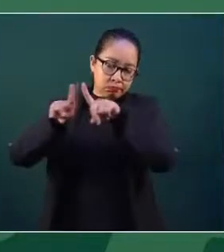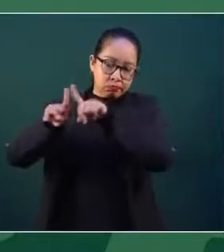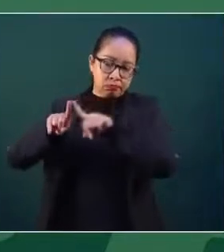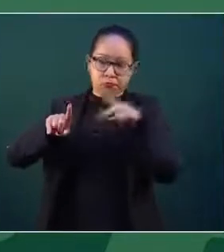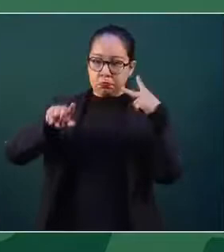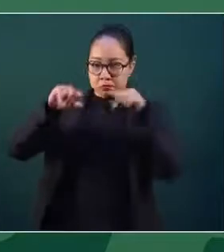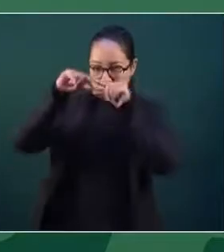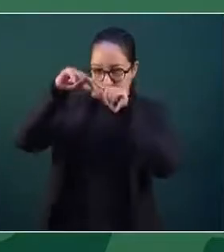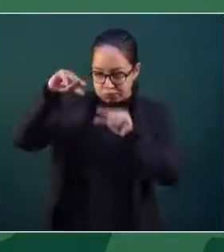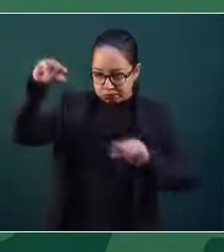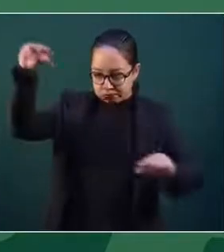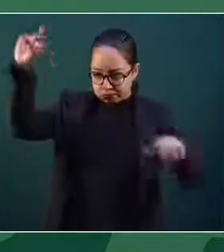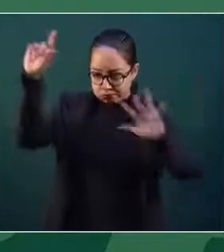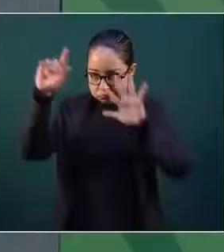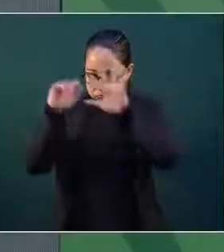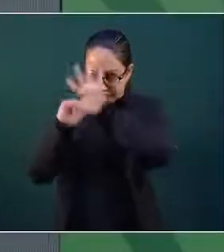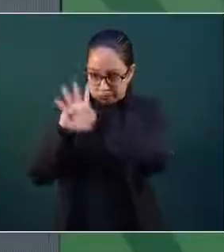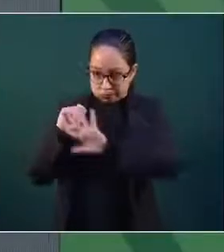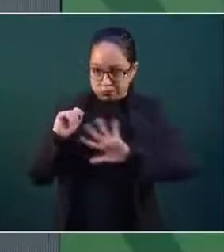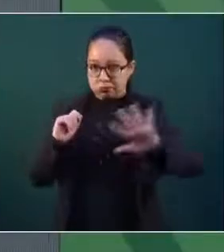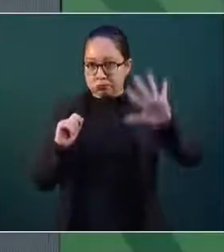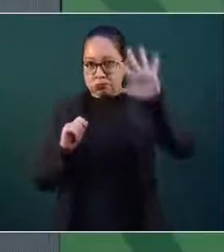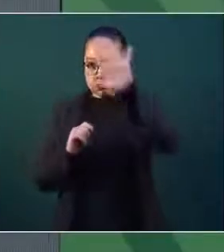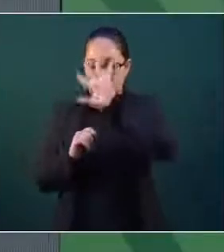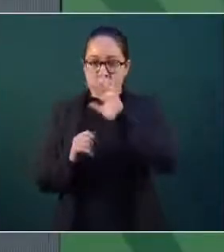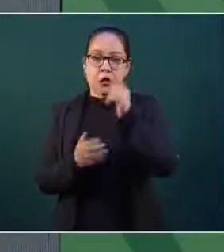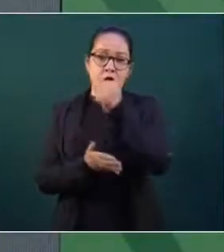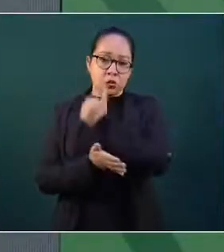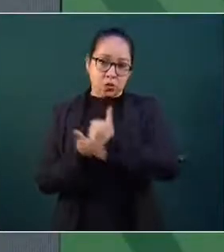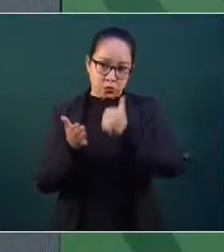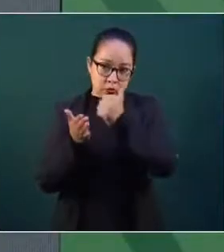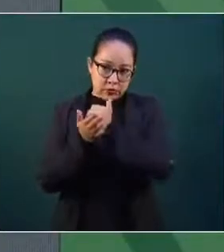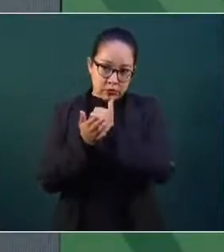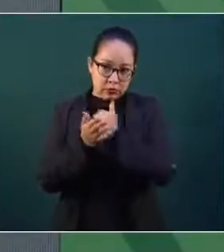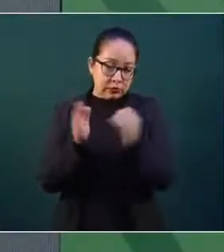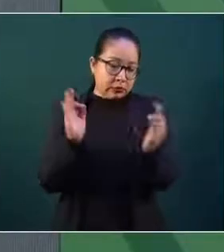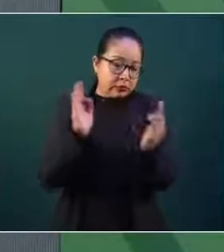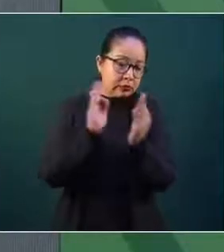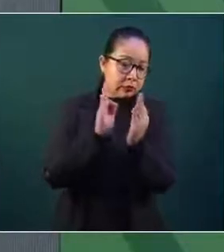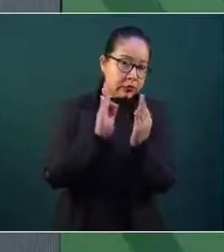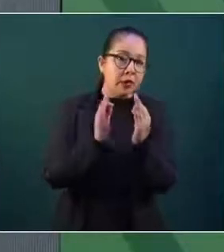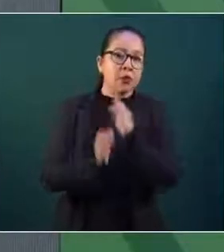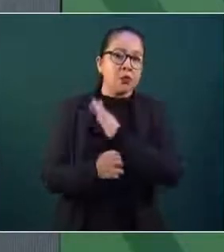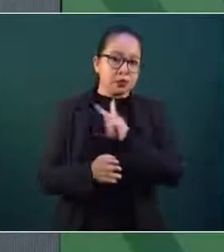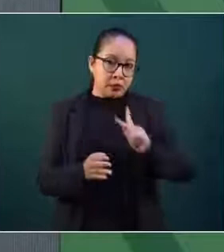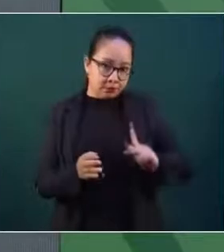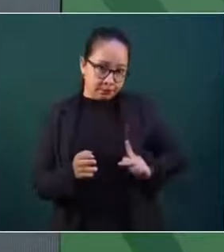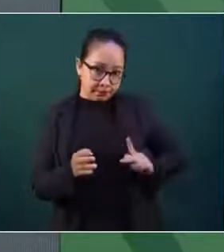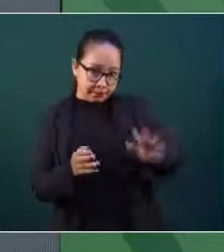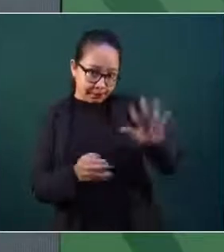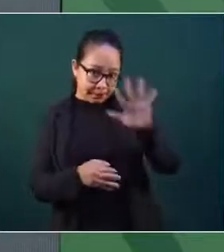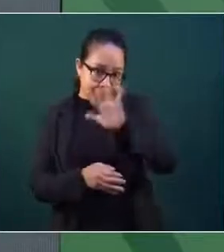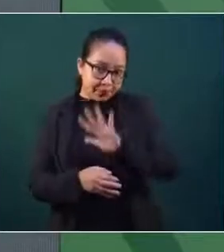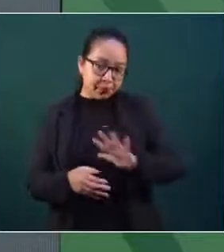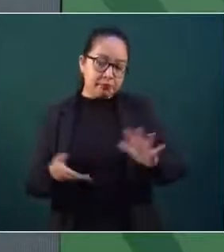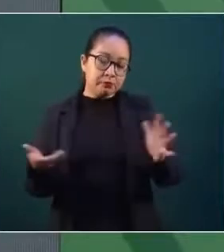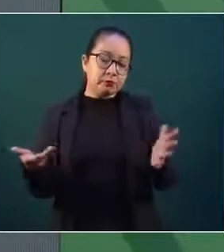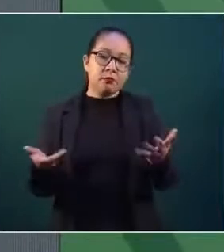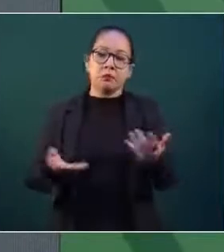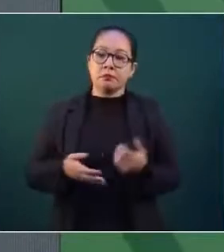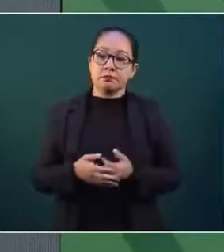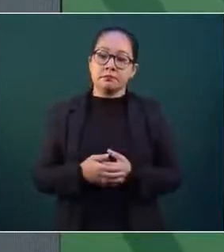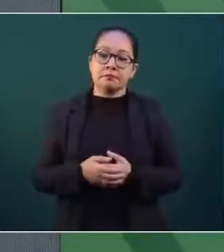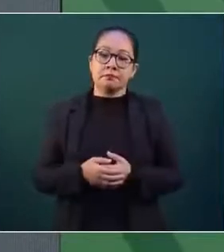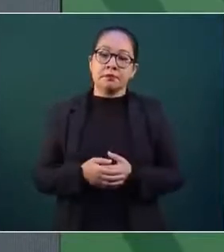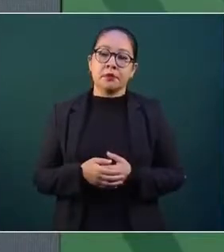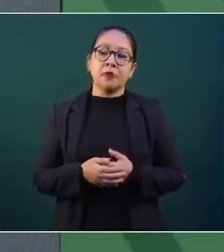la zona urbana de estos 2 municipios, y lo mismo va a suceder en